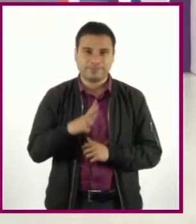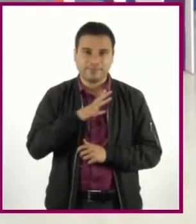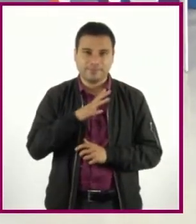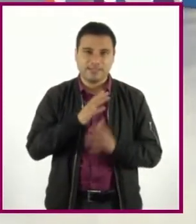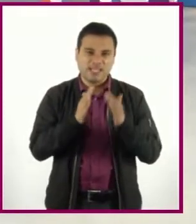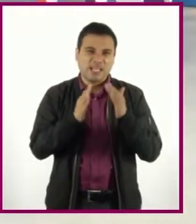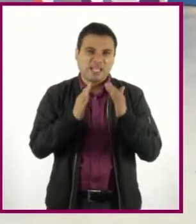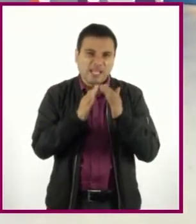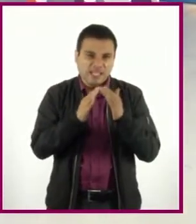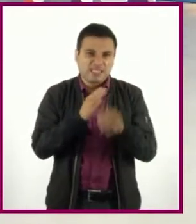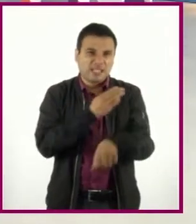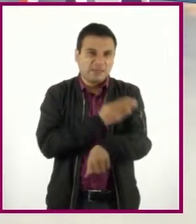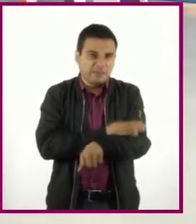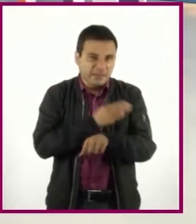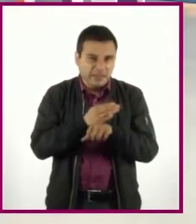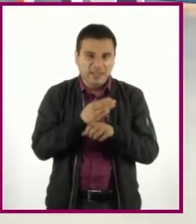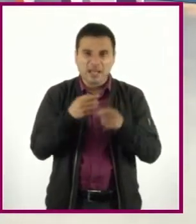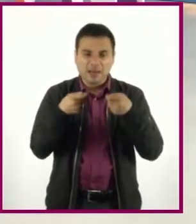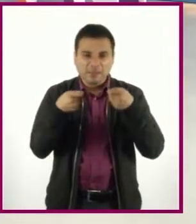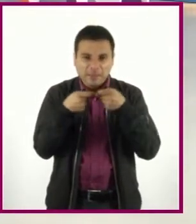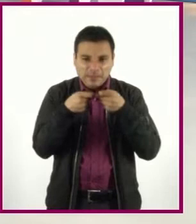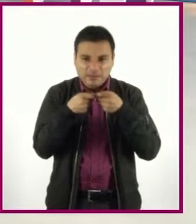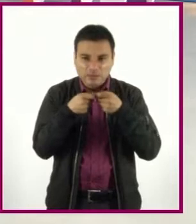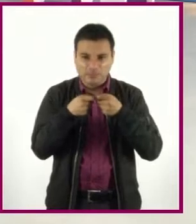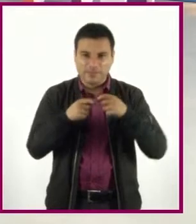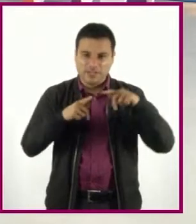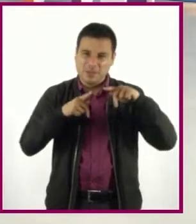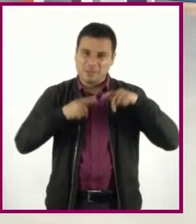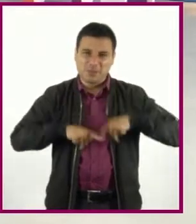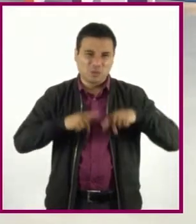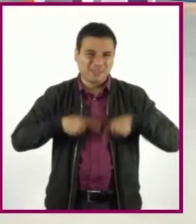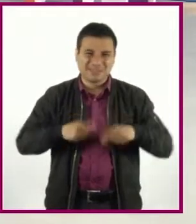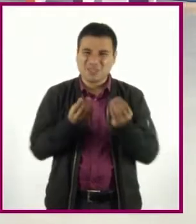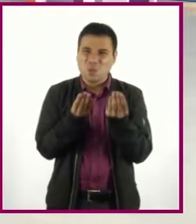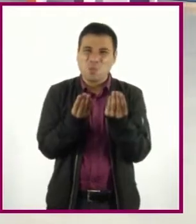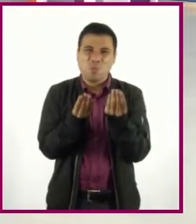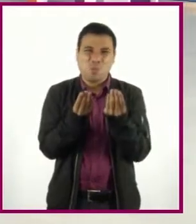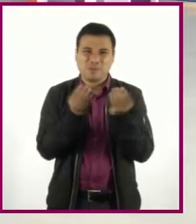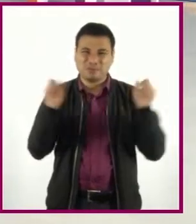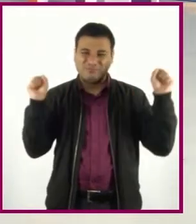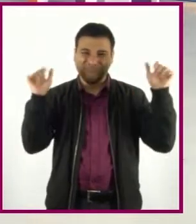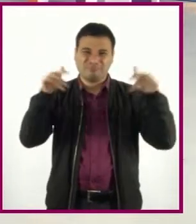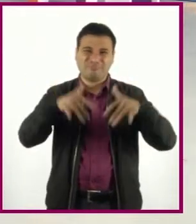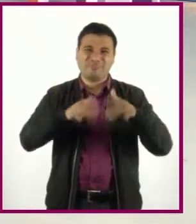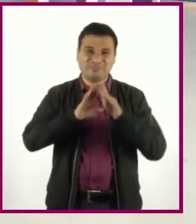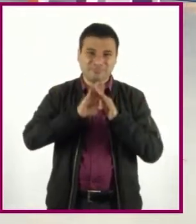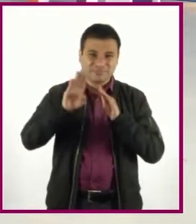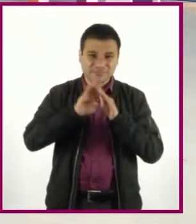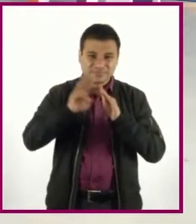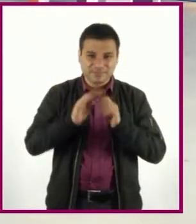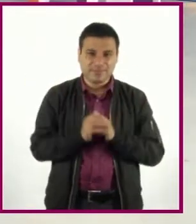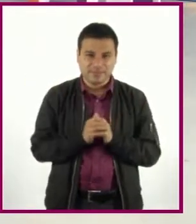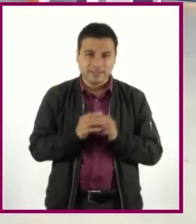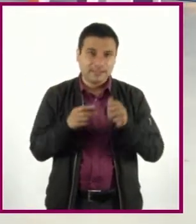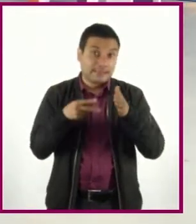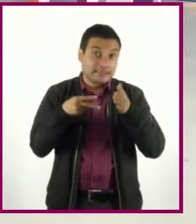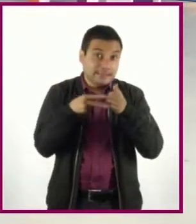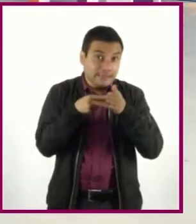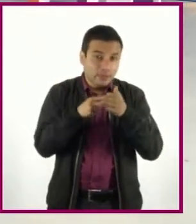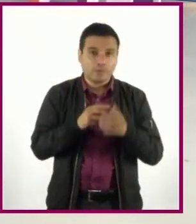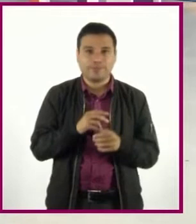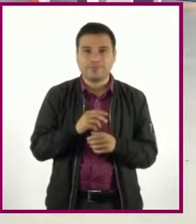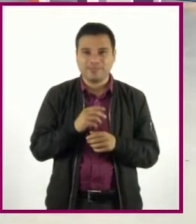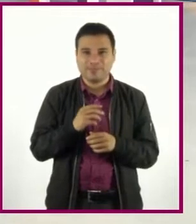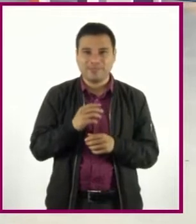y plástico, conviven miles de inmigrantes de distintas nacionalidades, en su mayoría sirios,